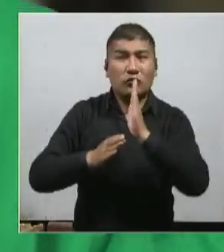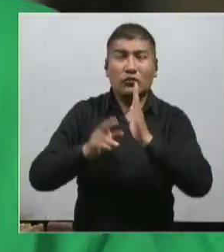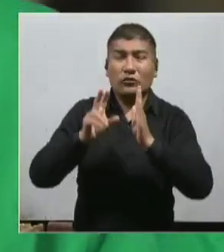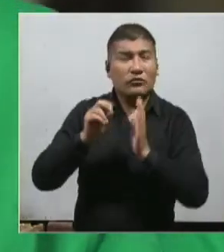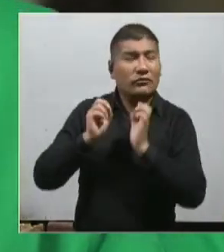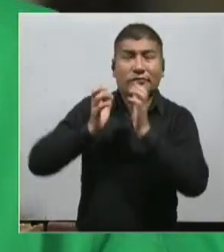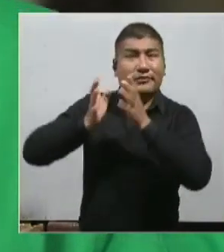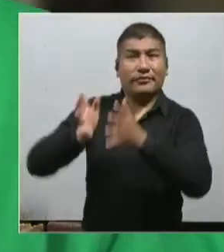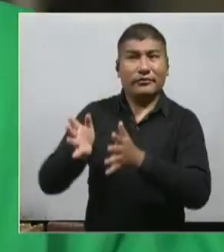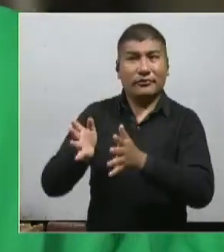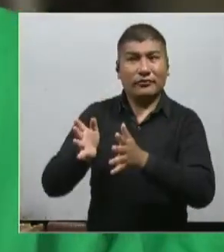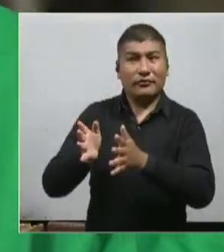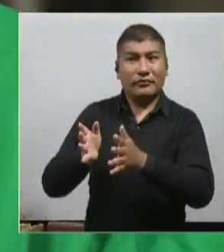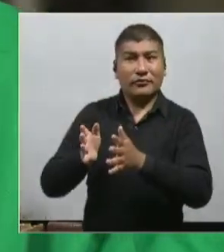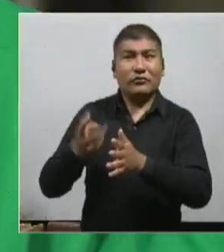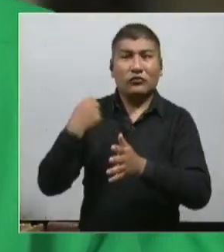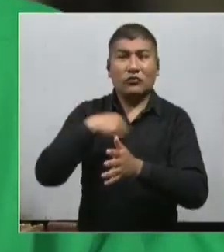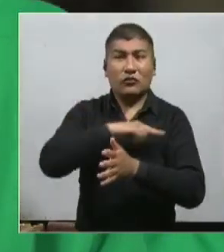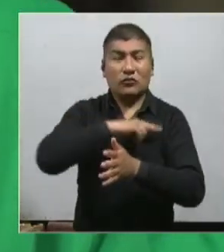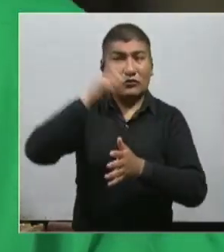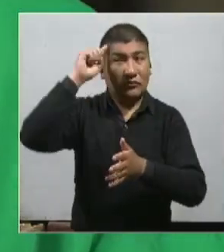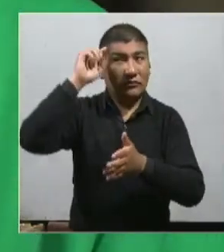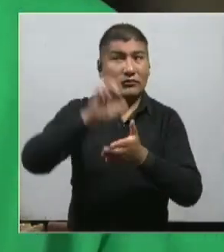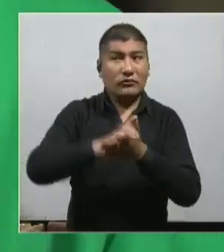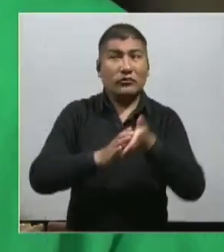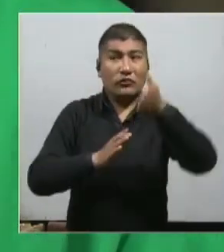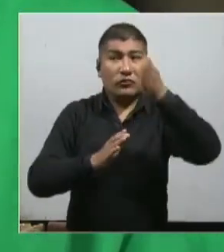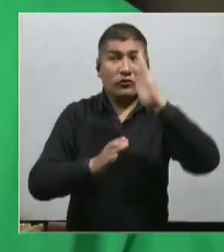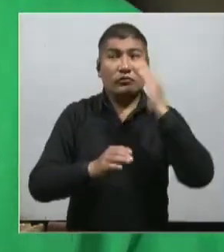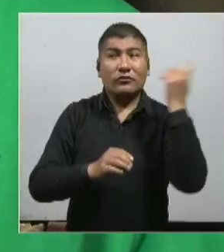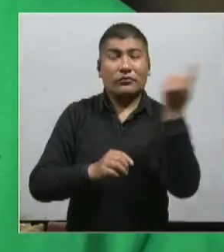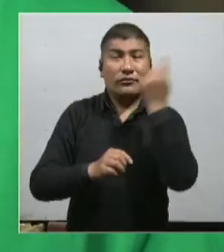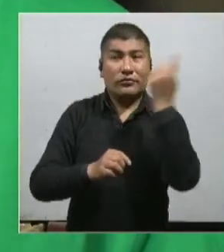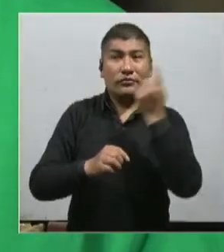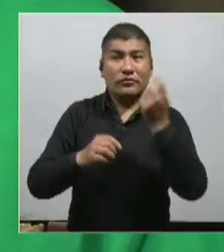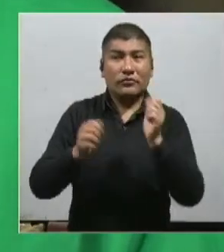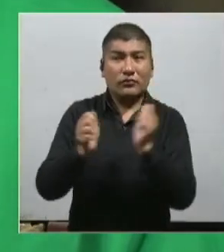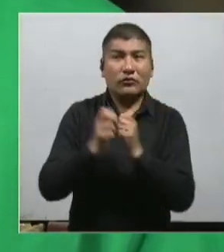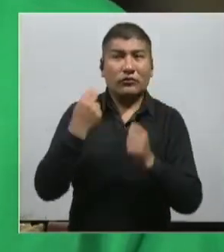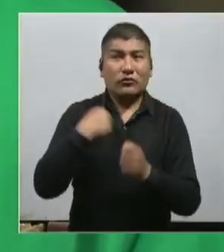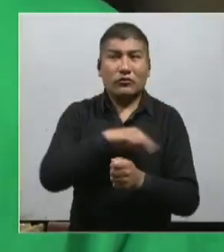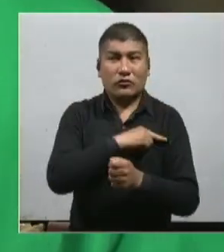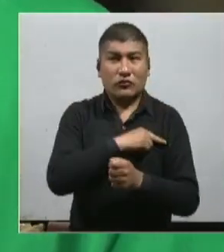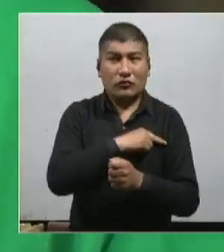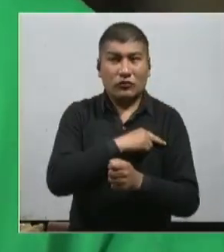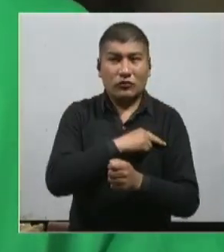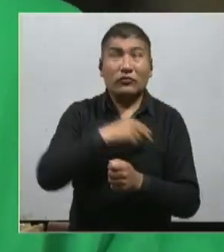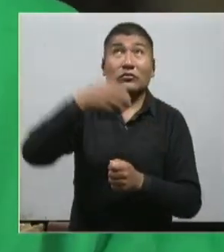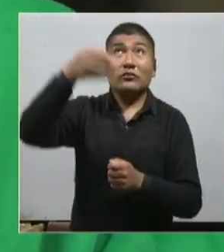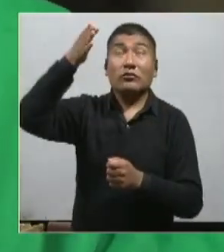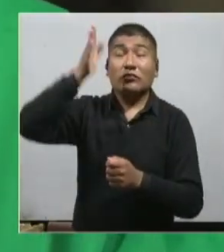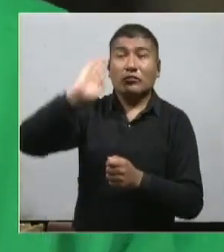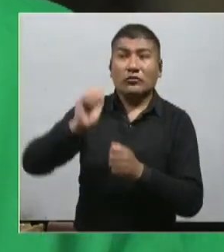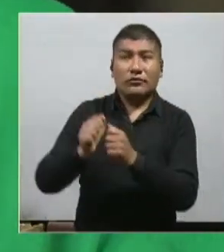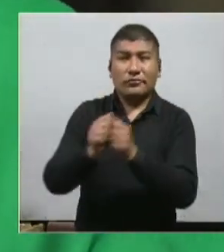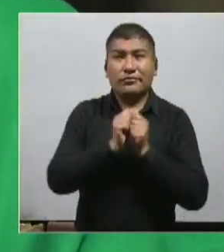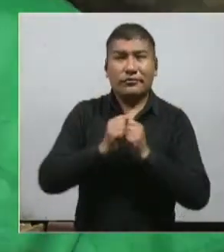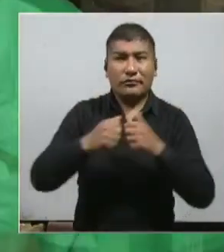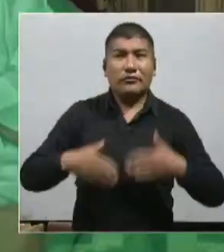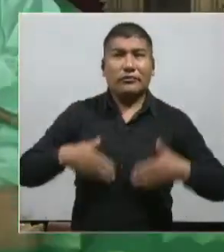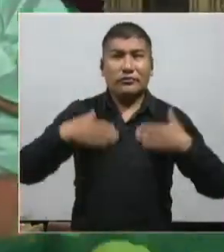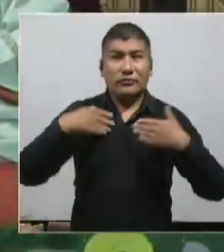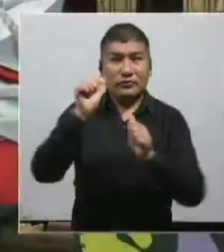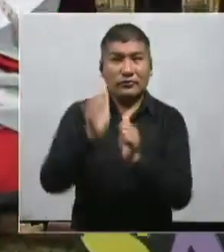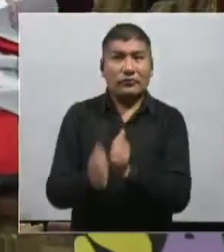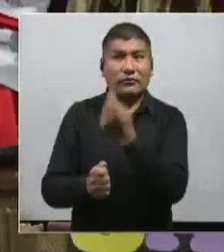abandonará, porque creemos que Dios siempre estará de nuestra parte, que Dios acompañe la vida de cada